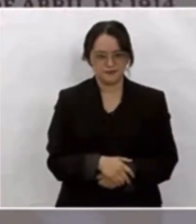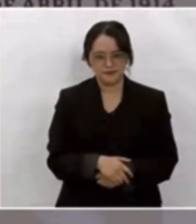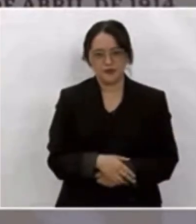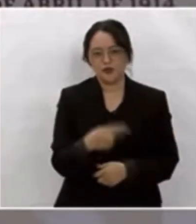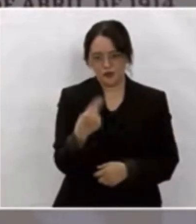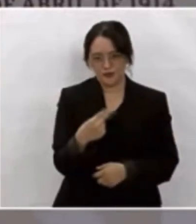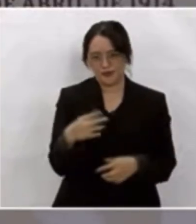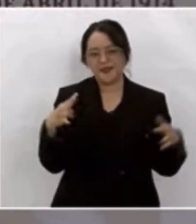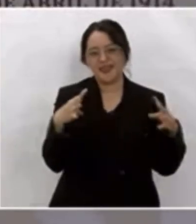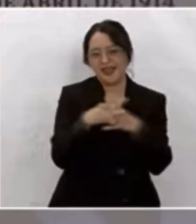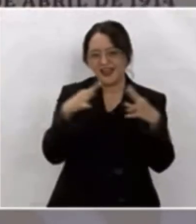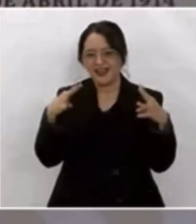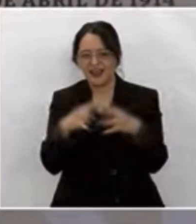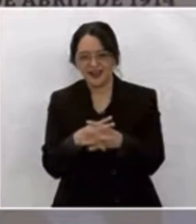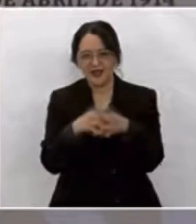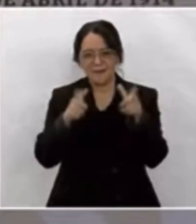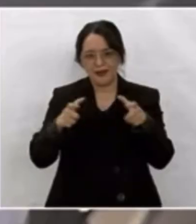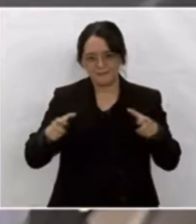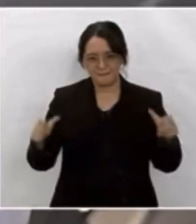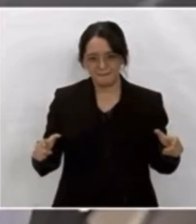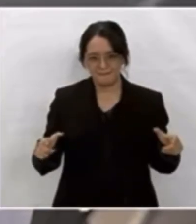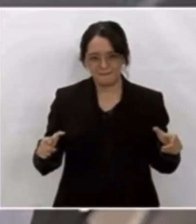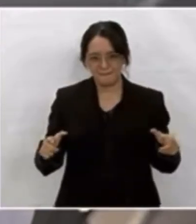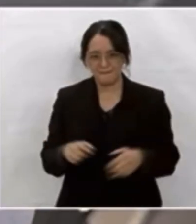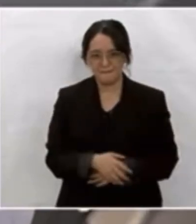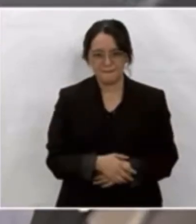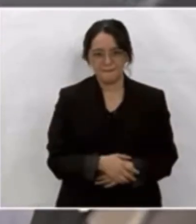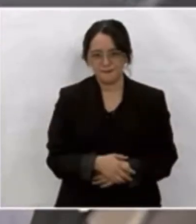como la Guerra de los Pasteles. Y luego,